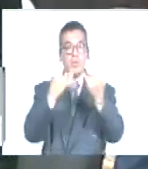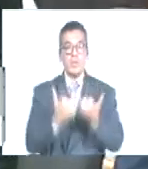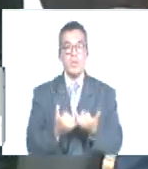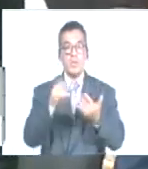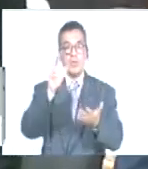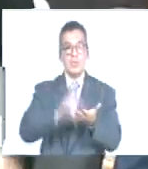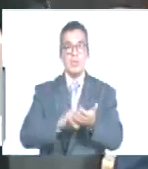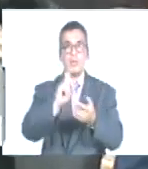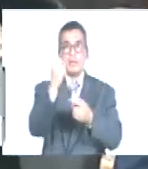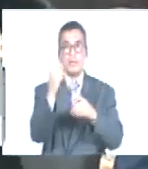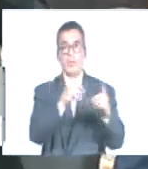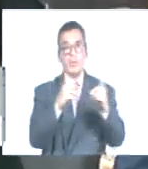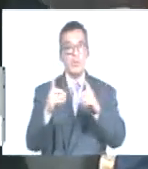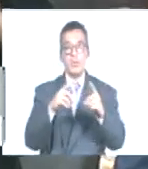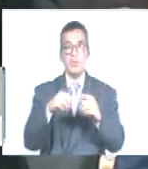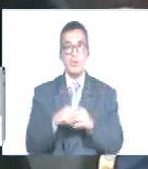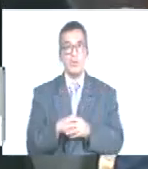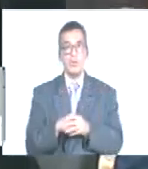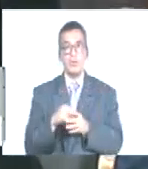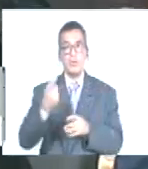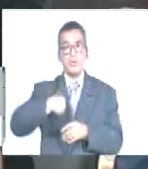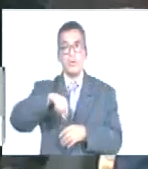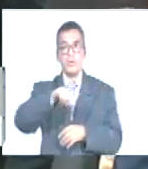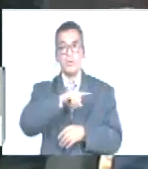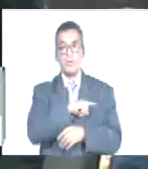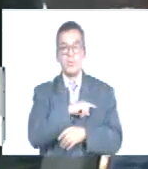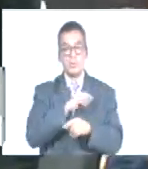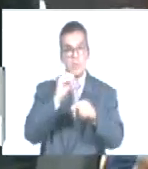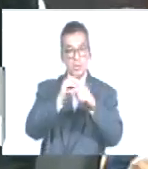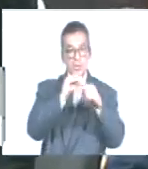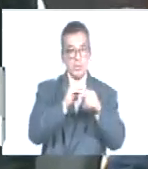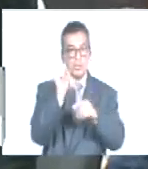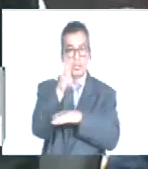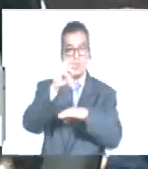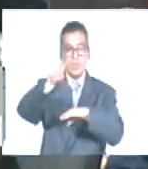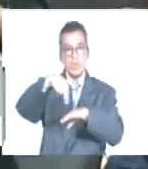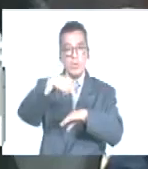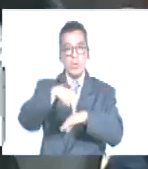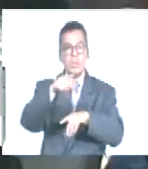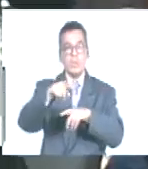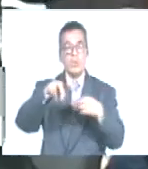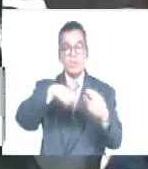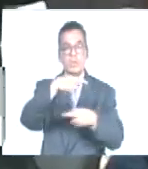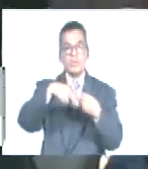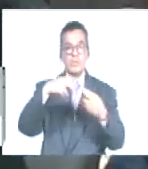aprobó en primera discusión, nosotros estamos abocados desde la Asamblea Nacional, la bancada